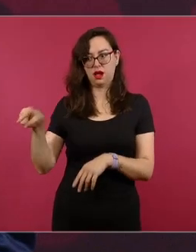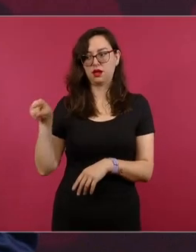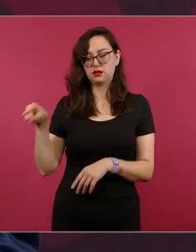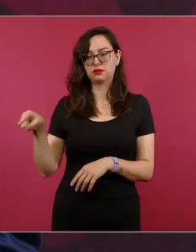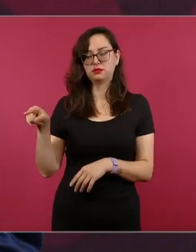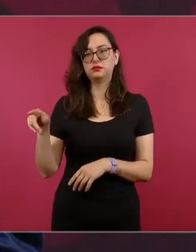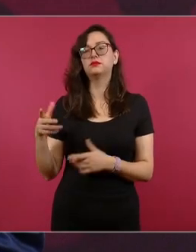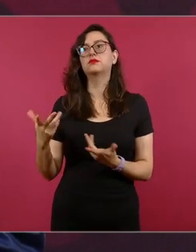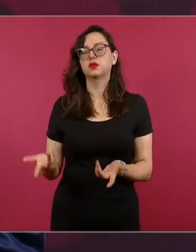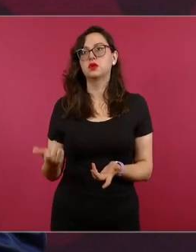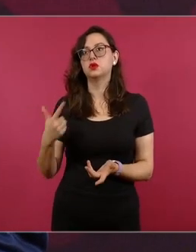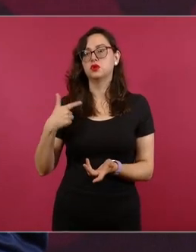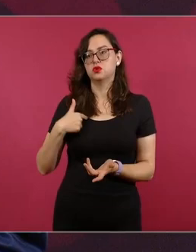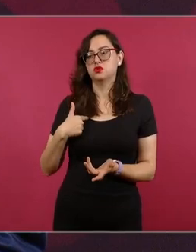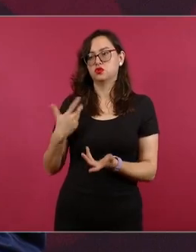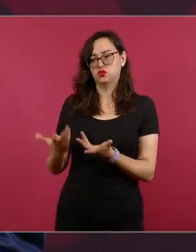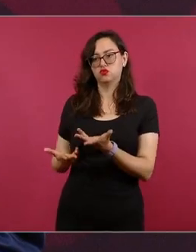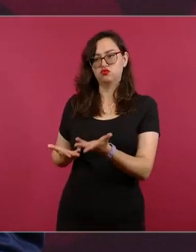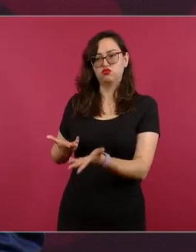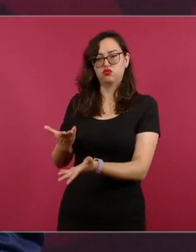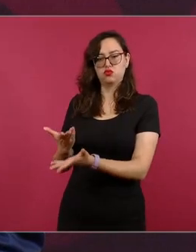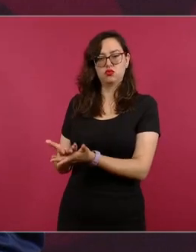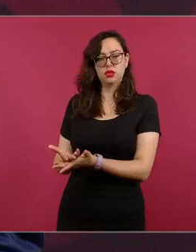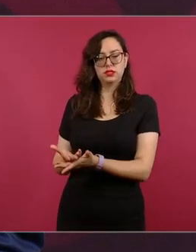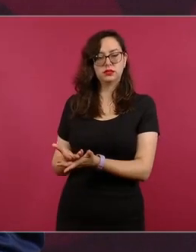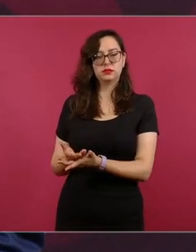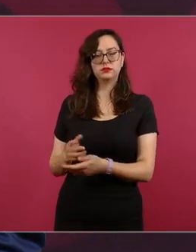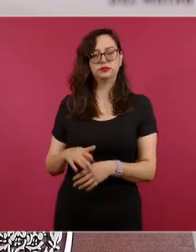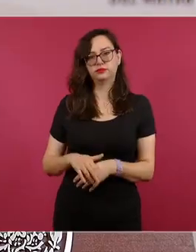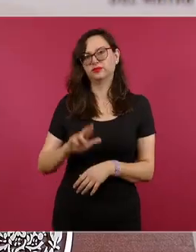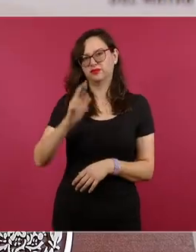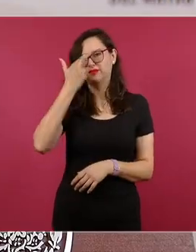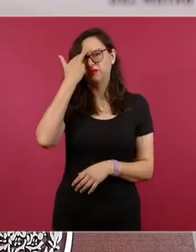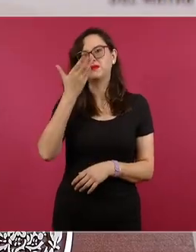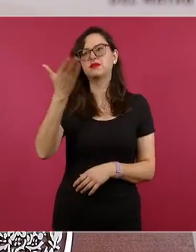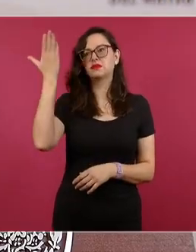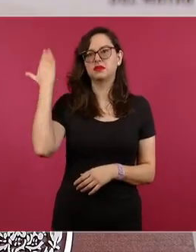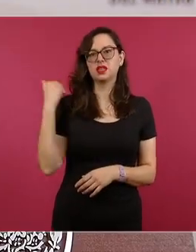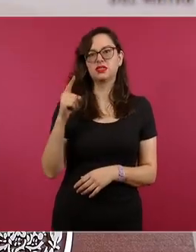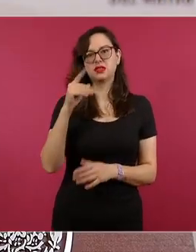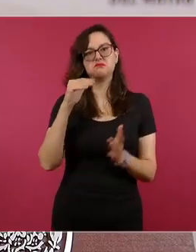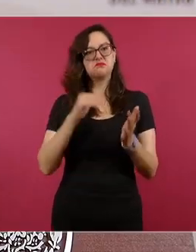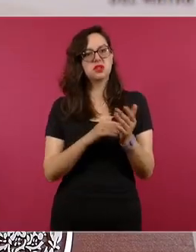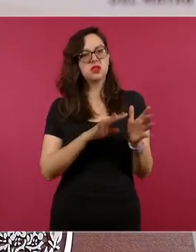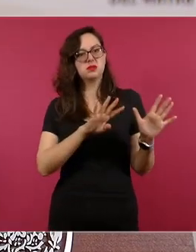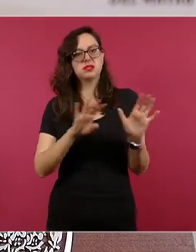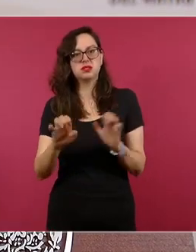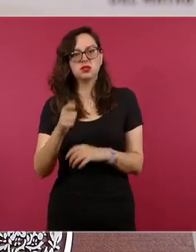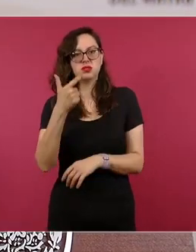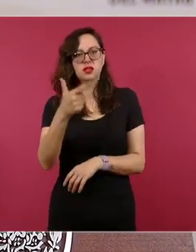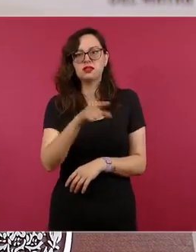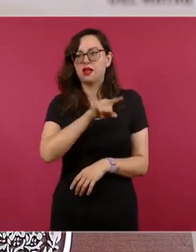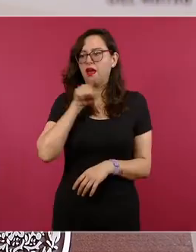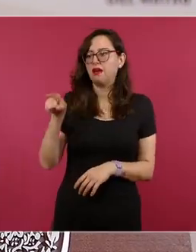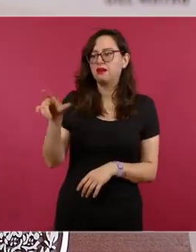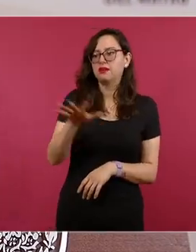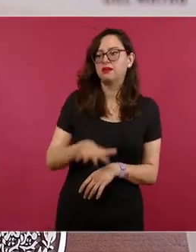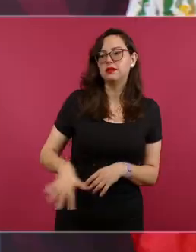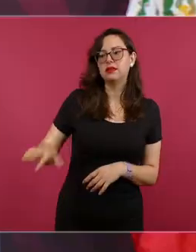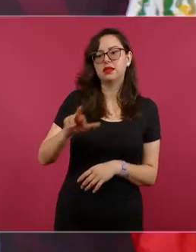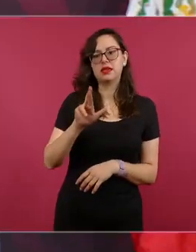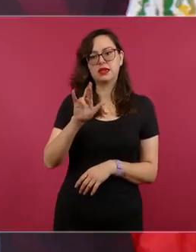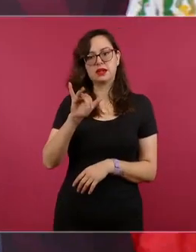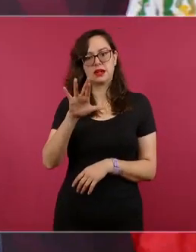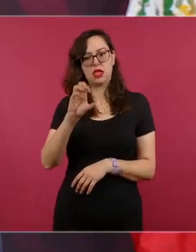de 1907 en Río Blanco, plantee de que íbamos a hacer